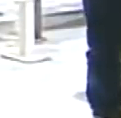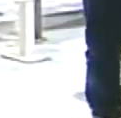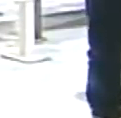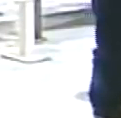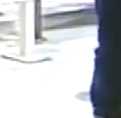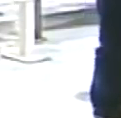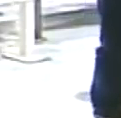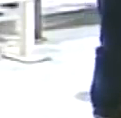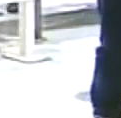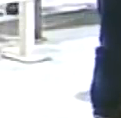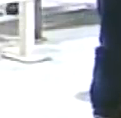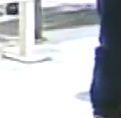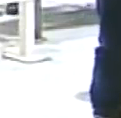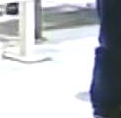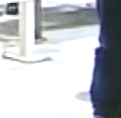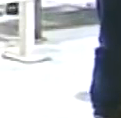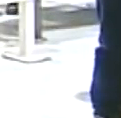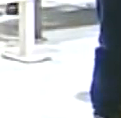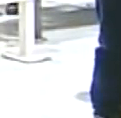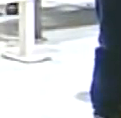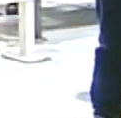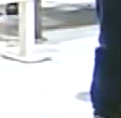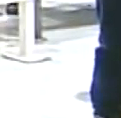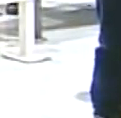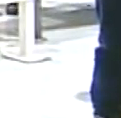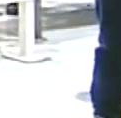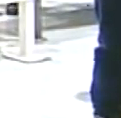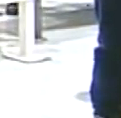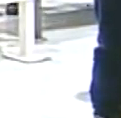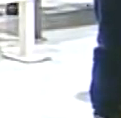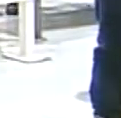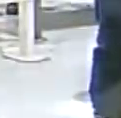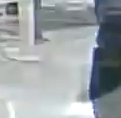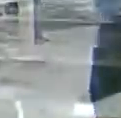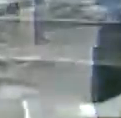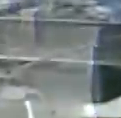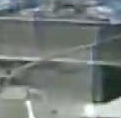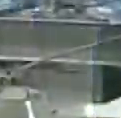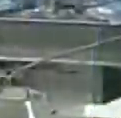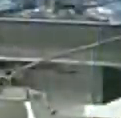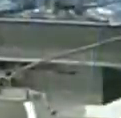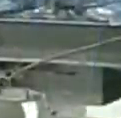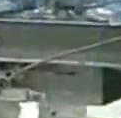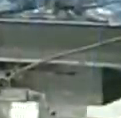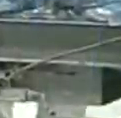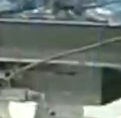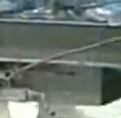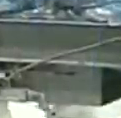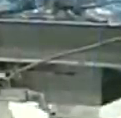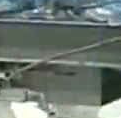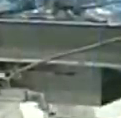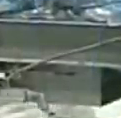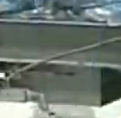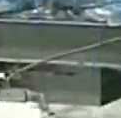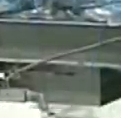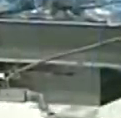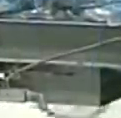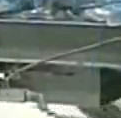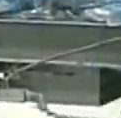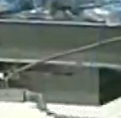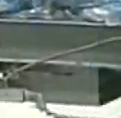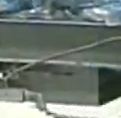trabajadoras a pulso, trabajando, trabajando. Mi saludo al ministro de Agricultura y